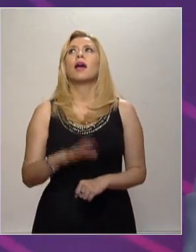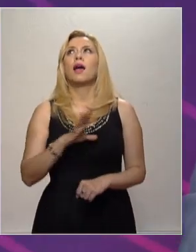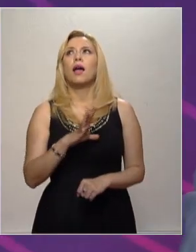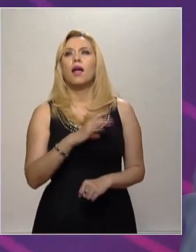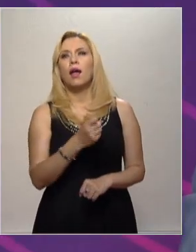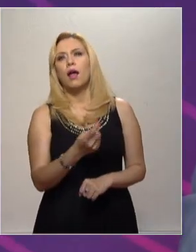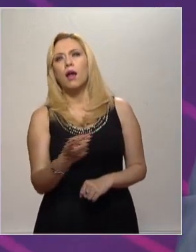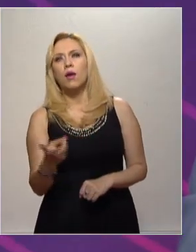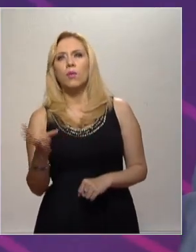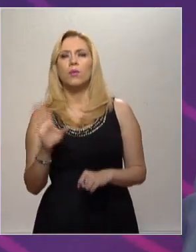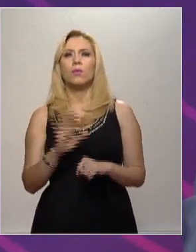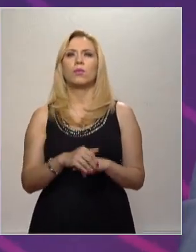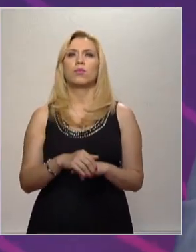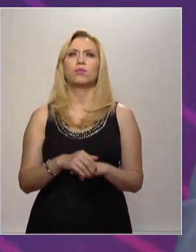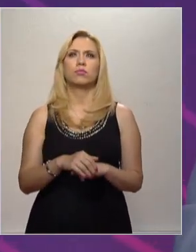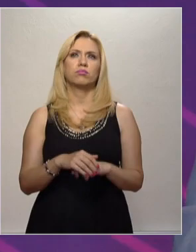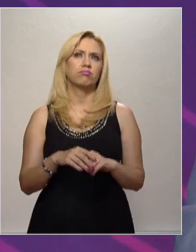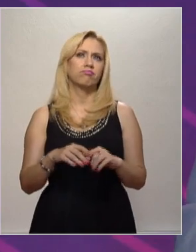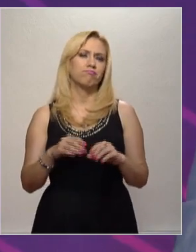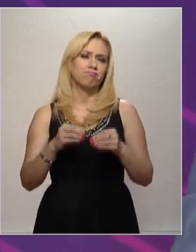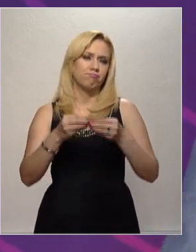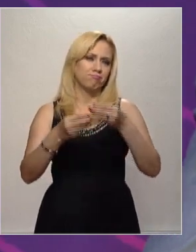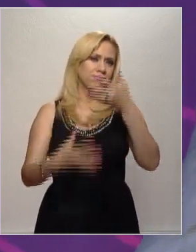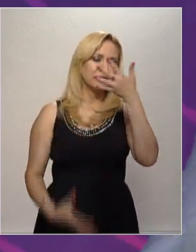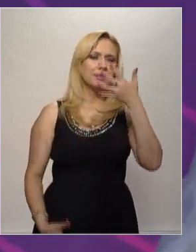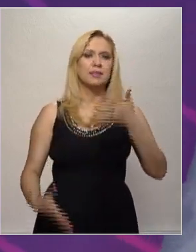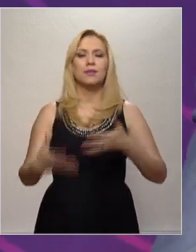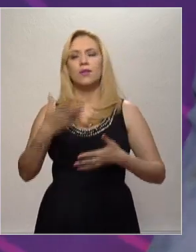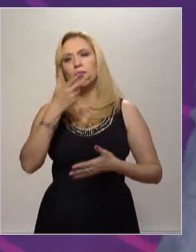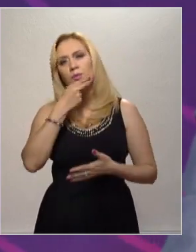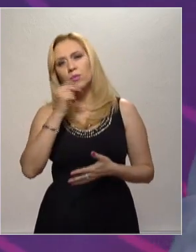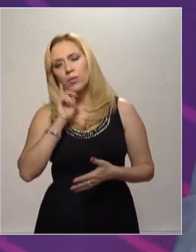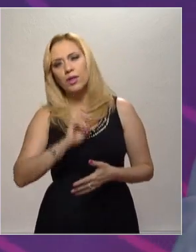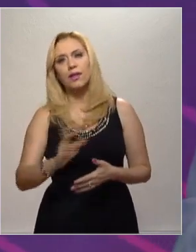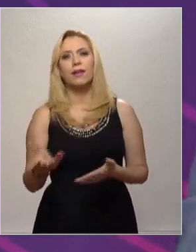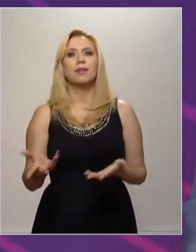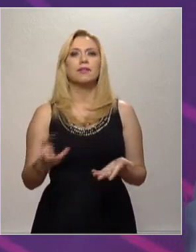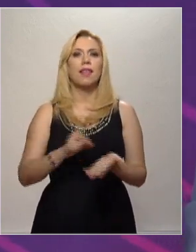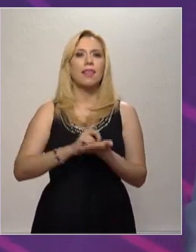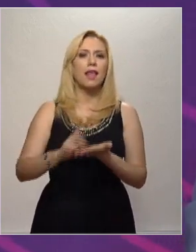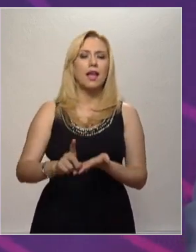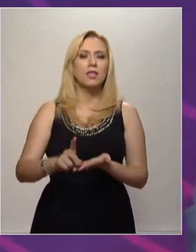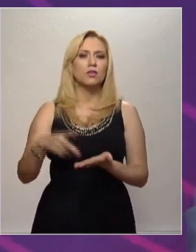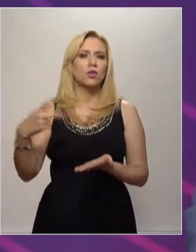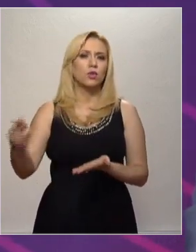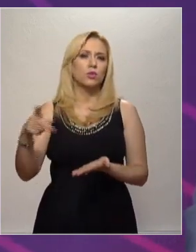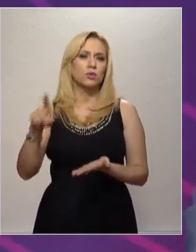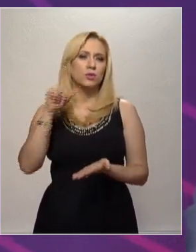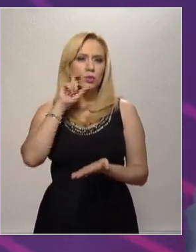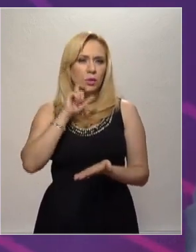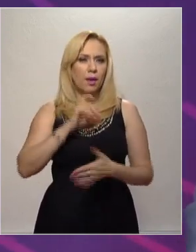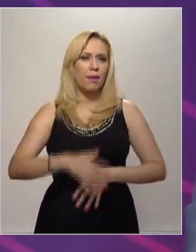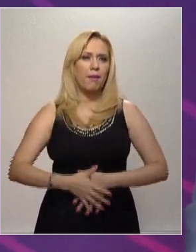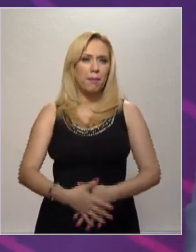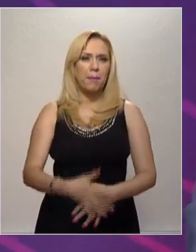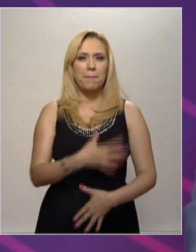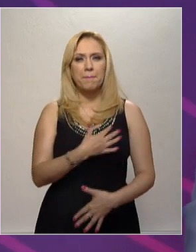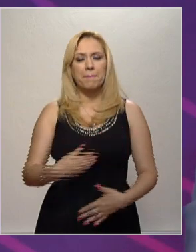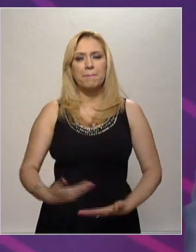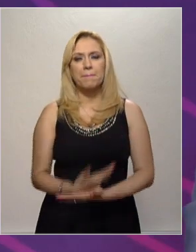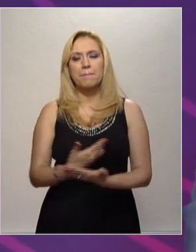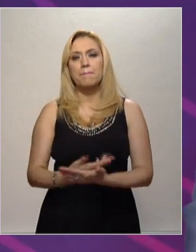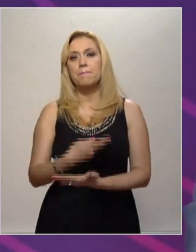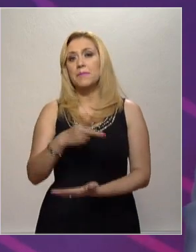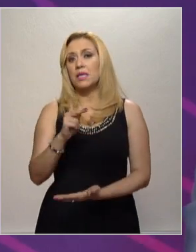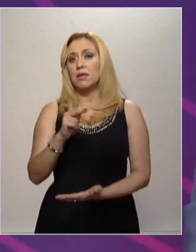algunos elementos más generales sobre el tema de género, derechos sexuales reproductivos, pero iría a un caso en el que tristemente la Corte